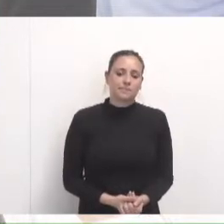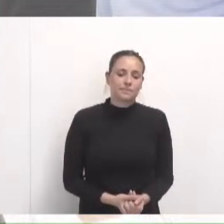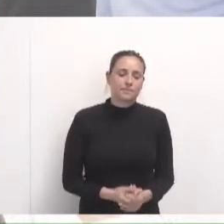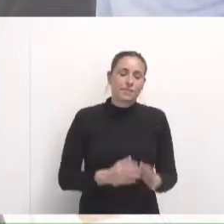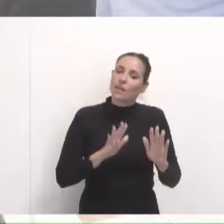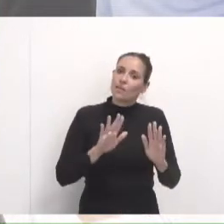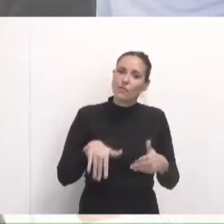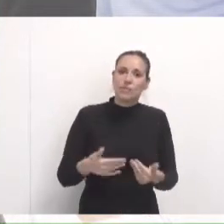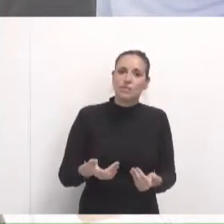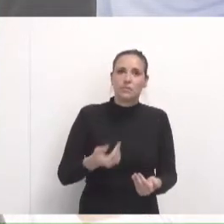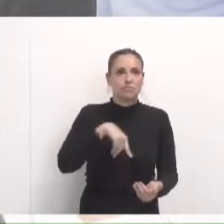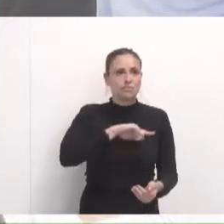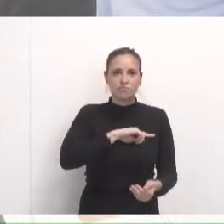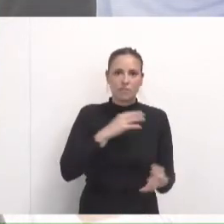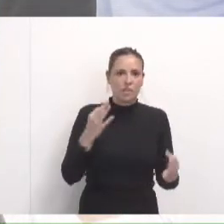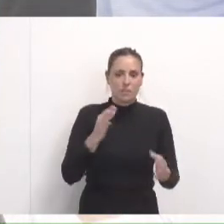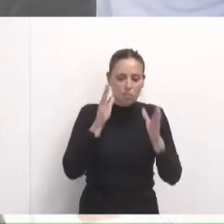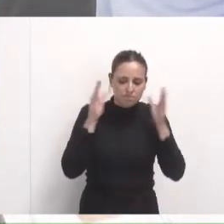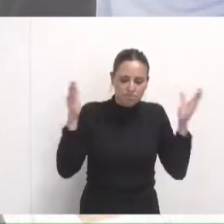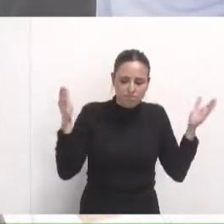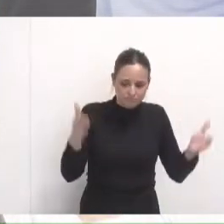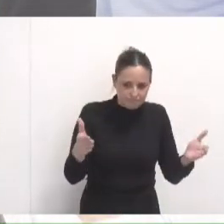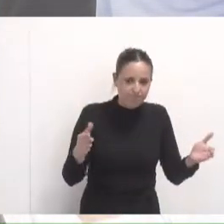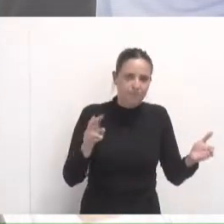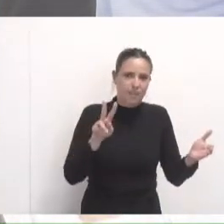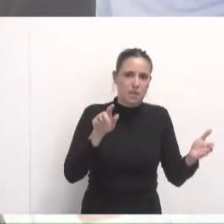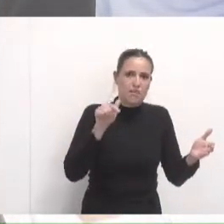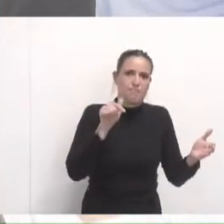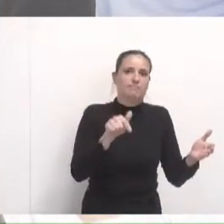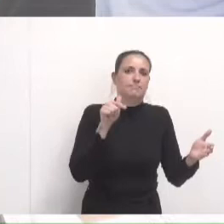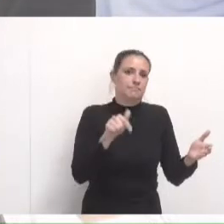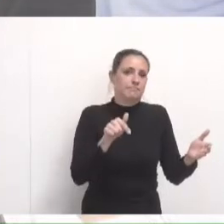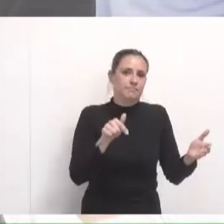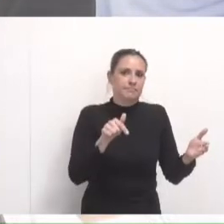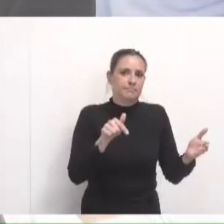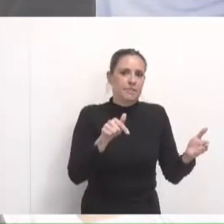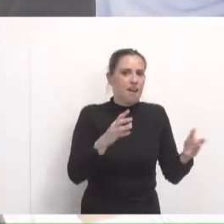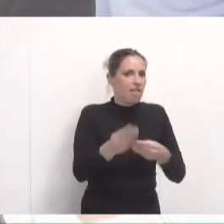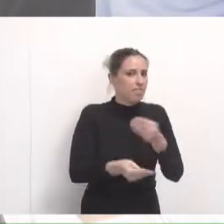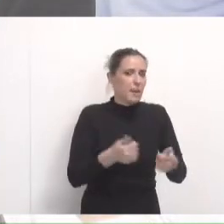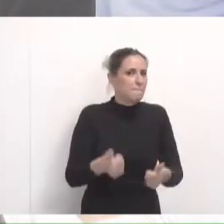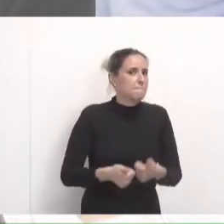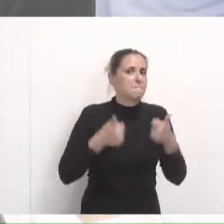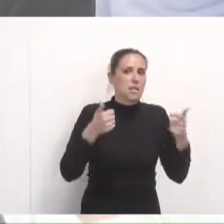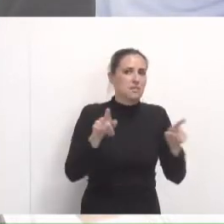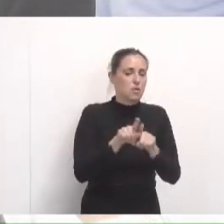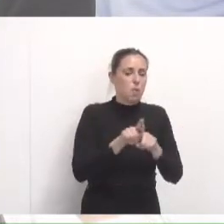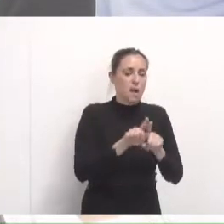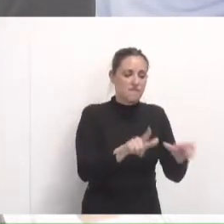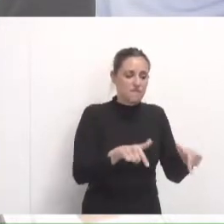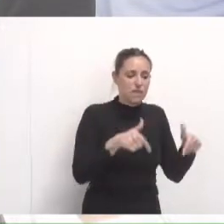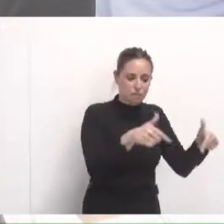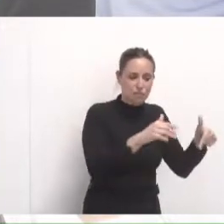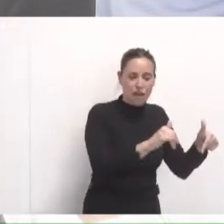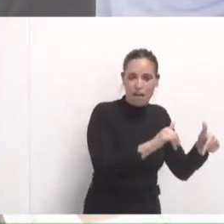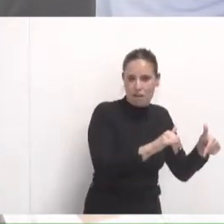más en este sentido, ¿no? Tenemos que hacer más y tenemos que tener en cuenta que hay muchos residuos que tenemos que trabajar sobre ellos. Las aguas